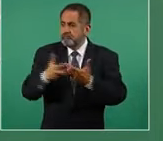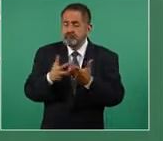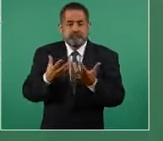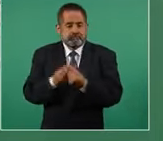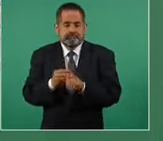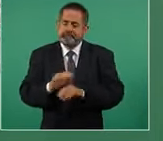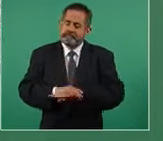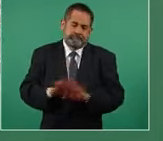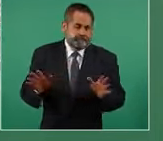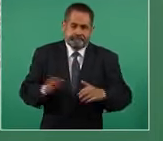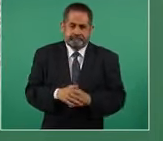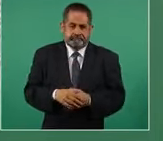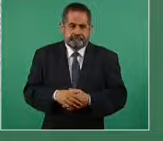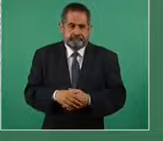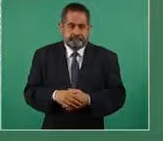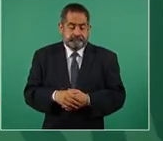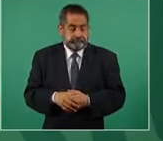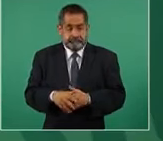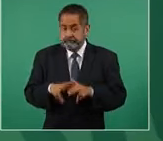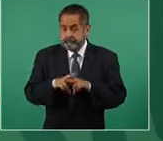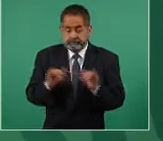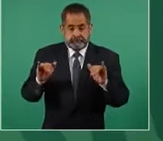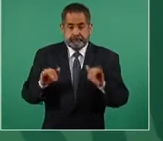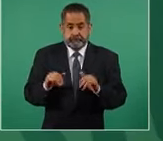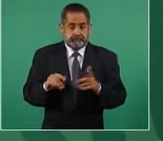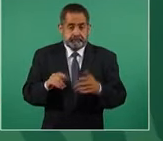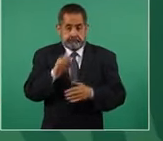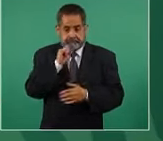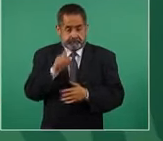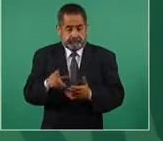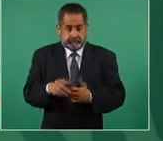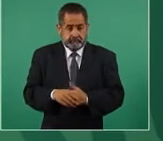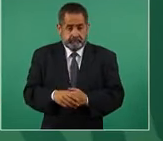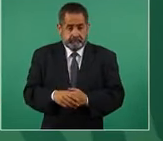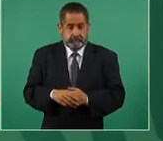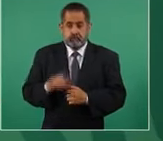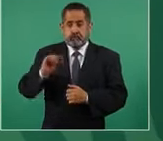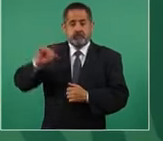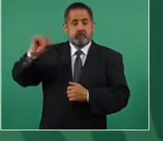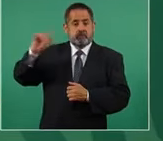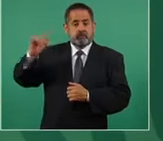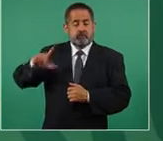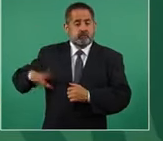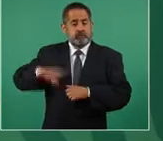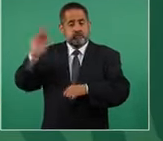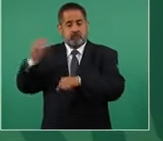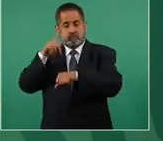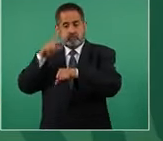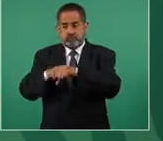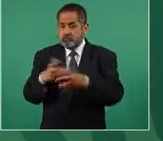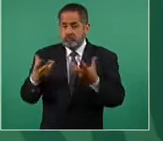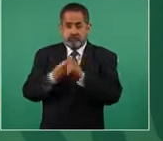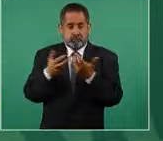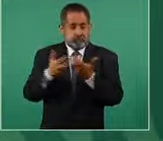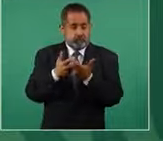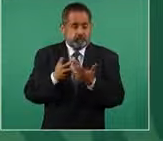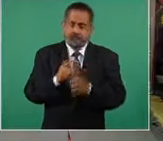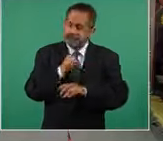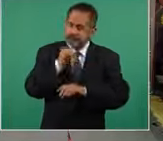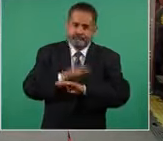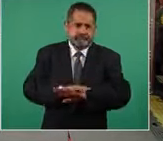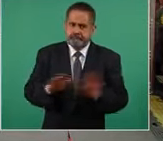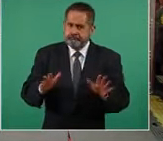y mucho menos en autoridades del gobierno federal.